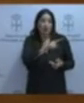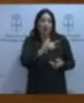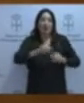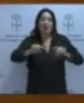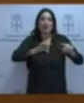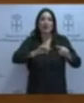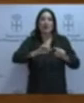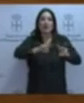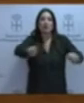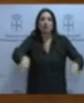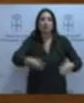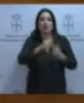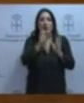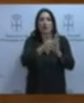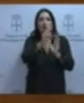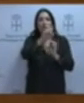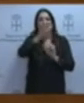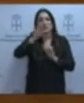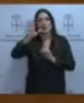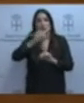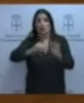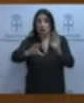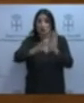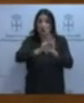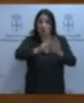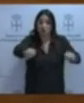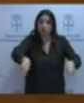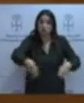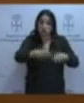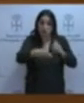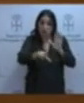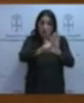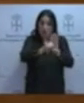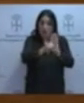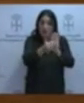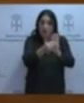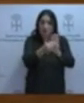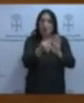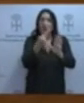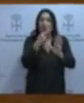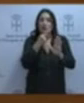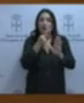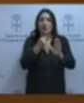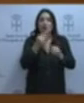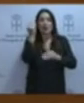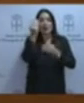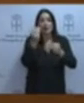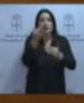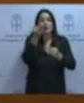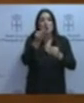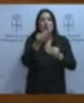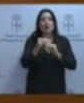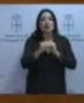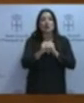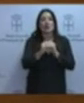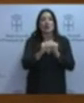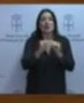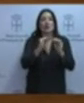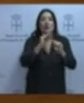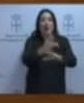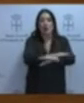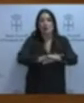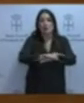artículo 135 de la Constitución que se afigura en esta ley de racionalización y sostenibilidad de la administración local, que es la